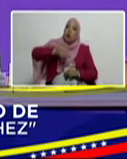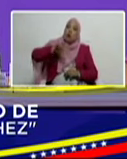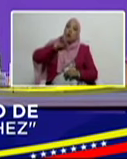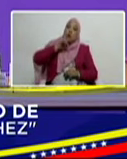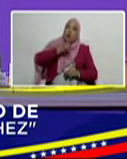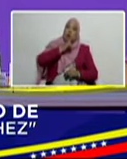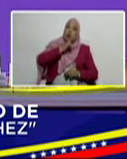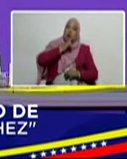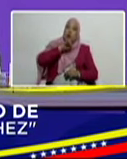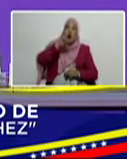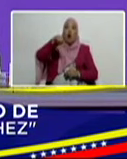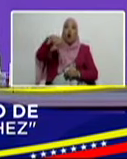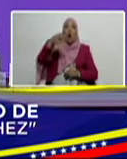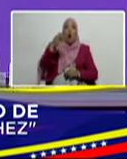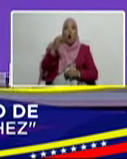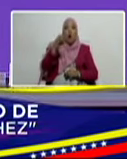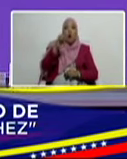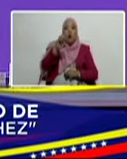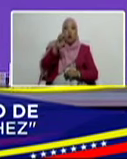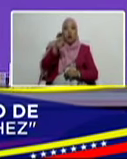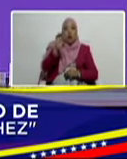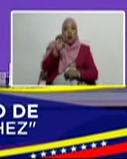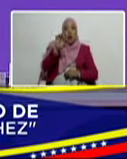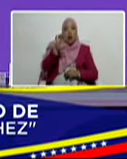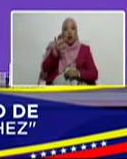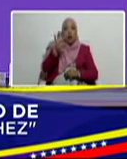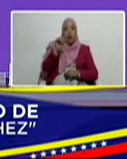de Josefa Joaquina Sánchez.